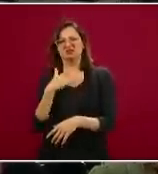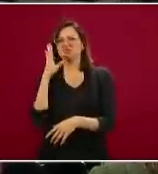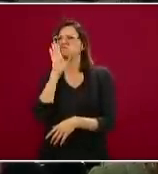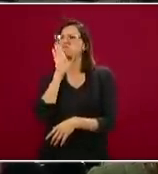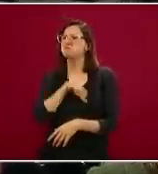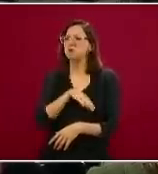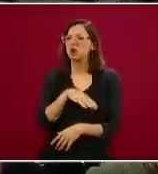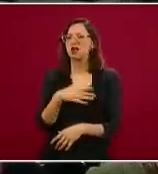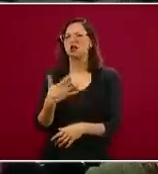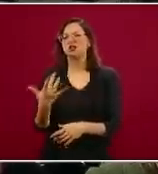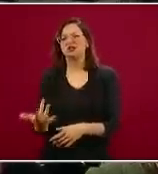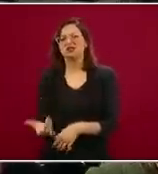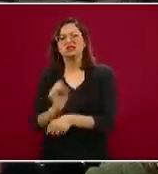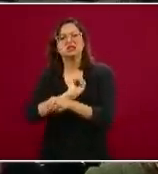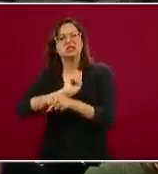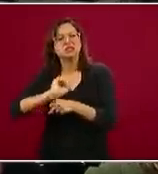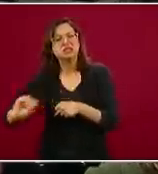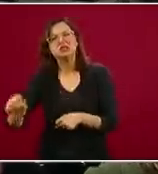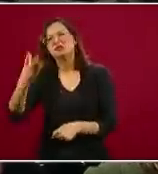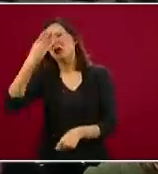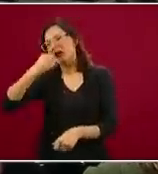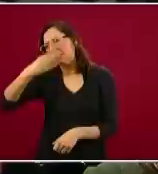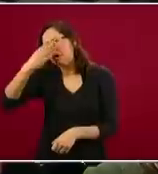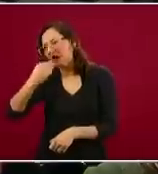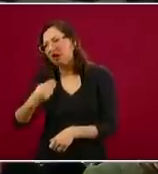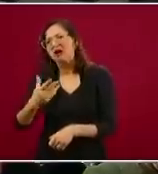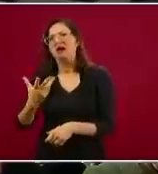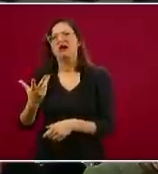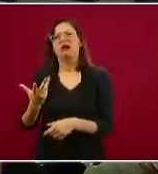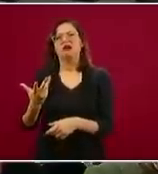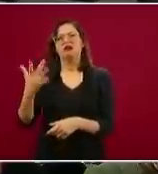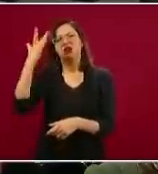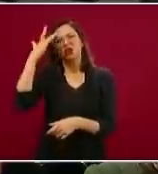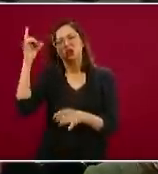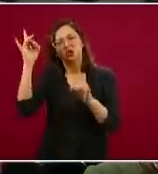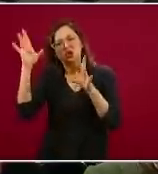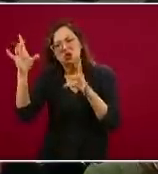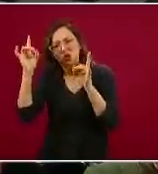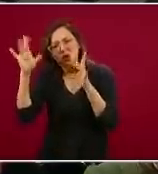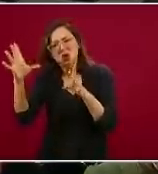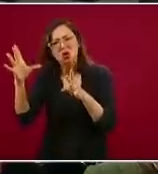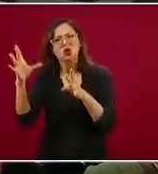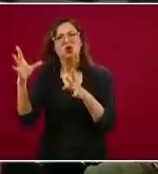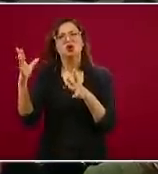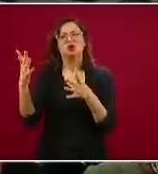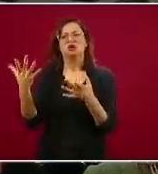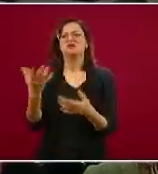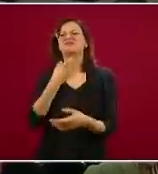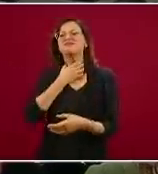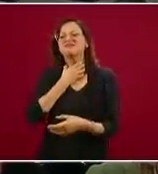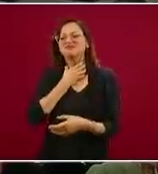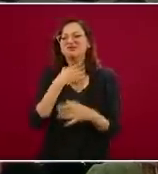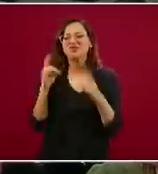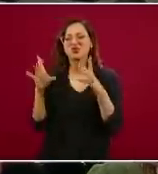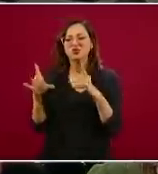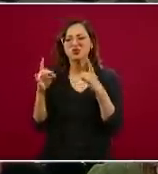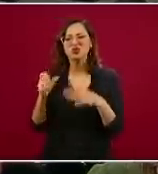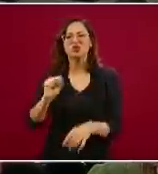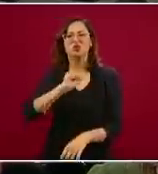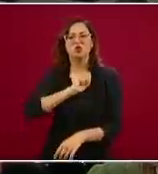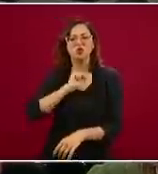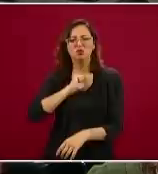porque tengamos la versión leve de la enfermedad. ¿Cuál es esta? Dolor de cabeza, dolor de garganta,